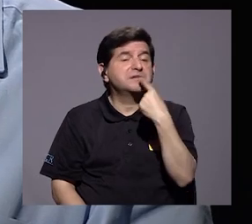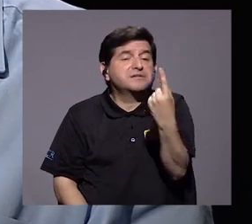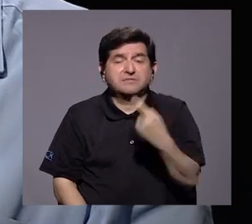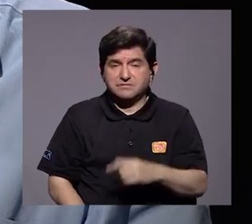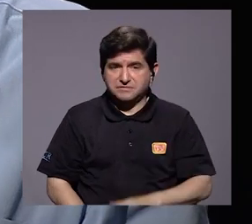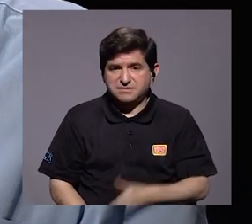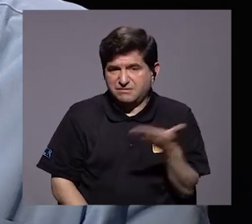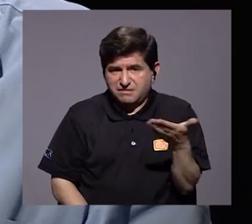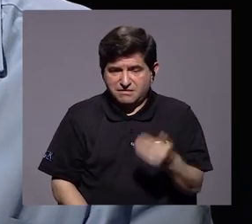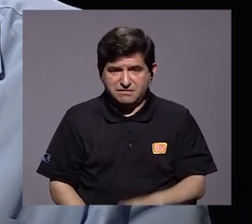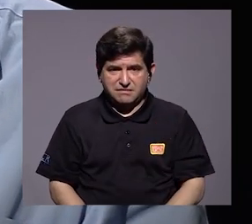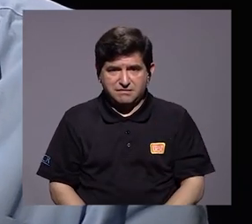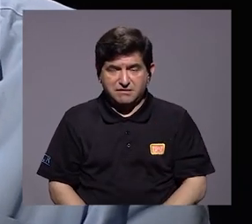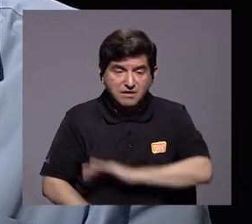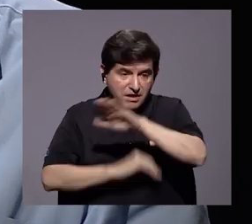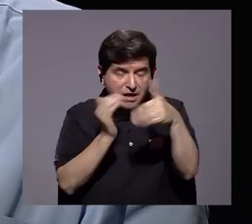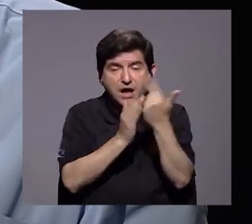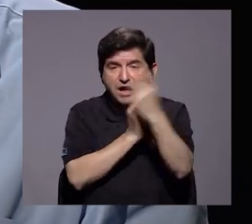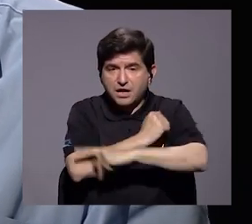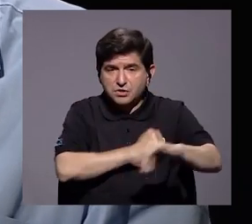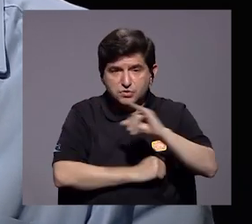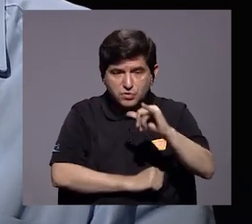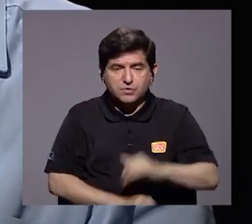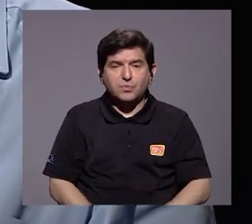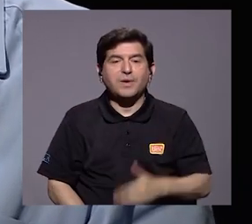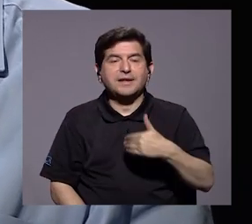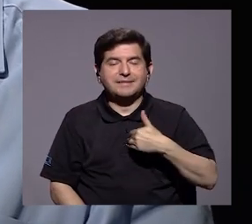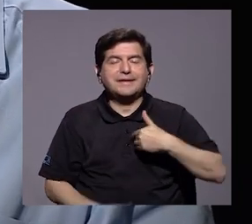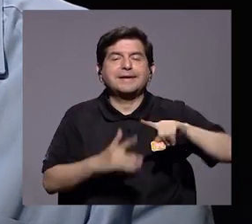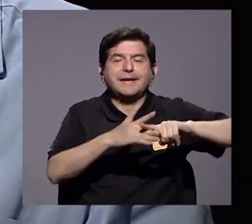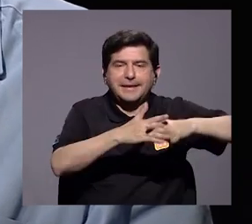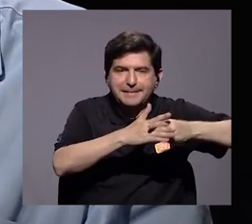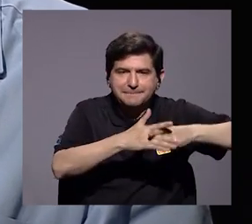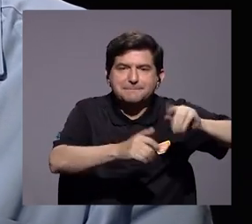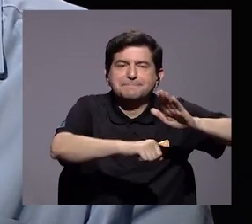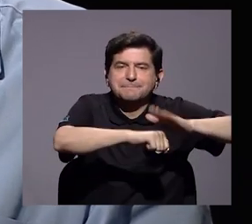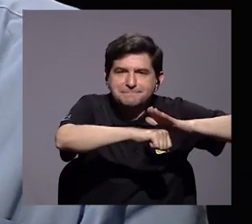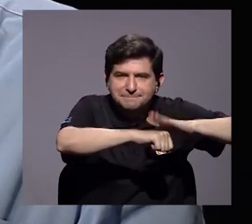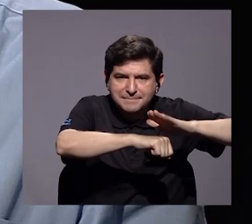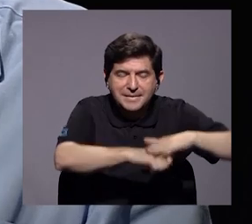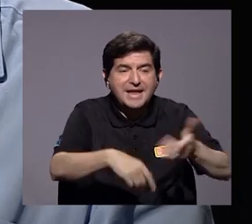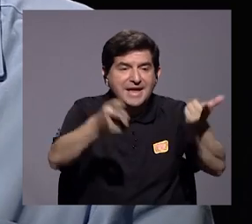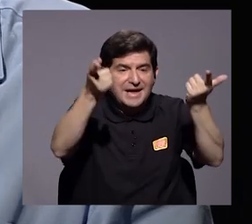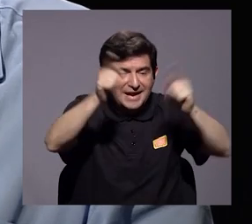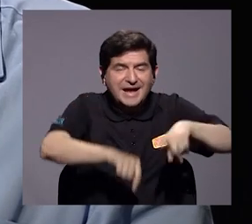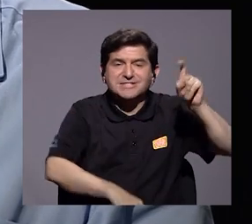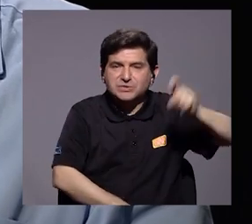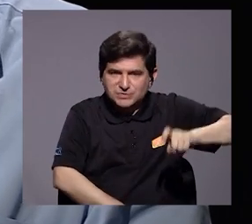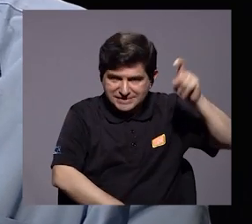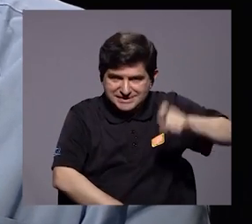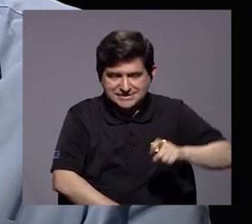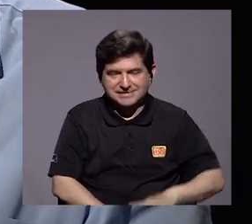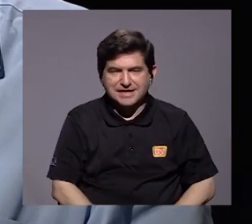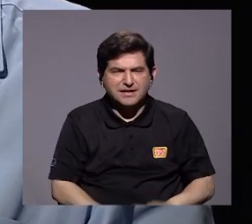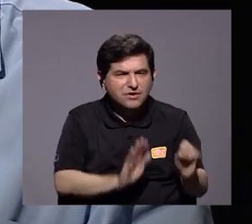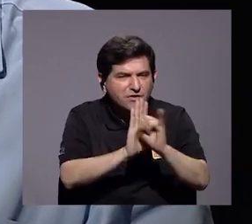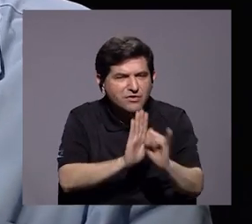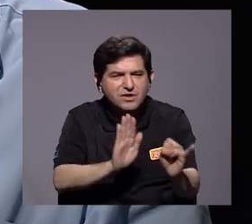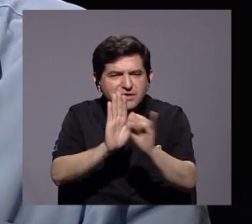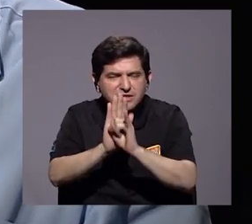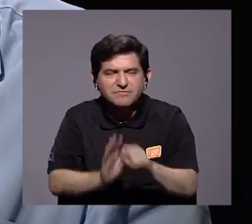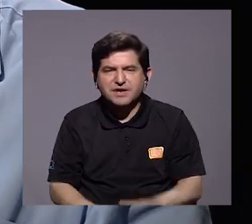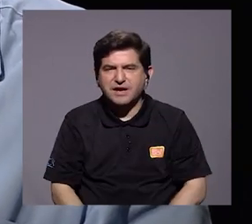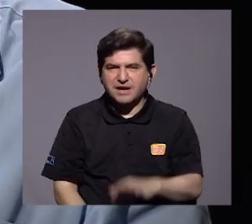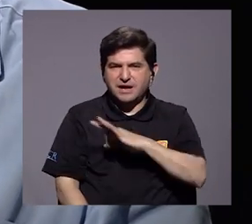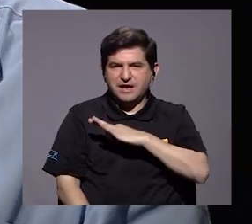es que qué es lo que le exige a todos los países hay que tener un mecanismo que permita en caso de ser necesario identificar quiénes son